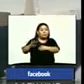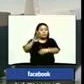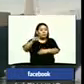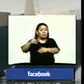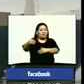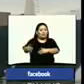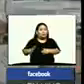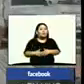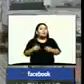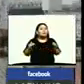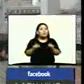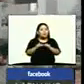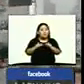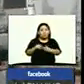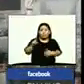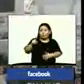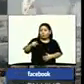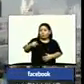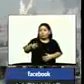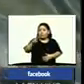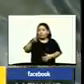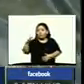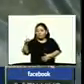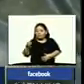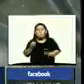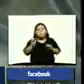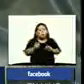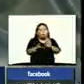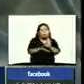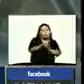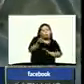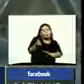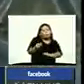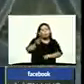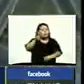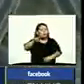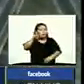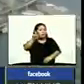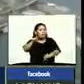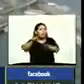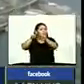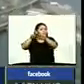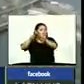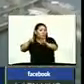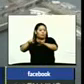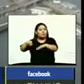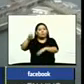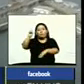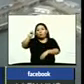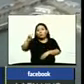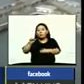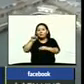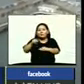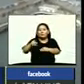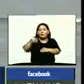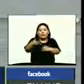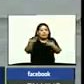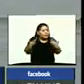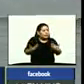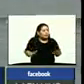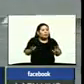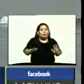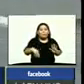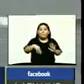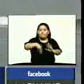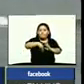Se prevé que para 2020 el crecimiento económico podría ser del 2,6%, porque para ese año se habrán generado mayores